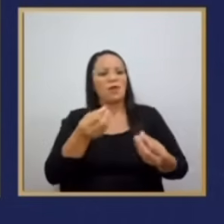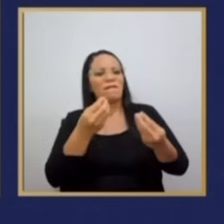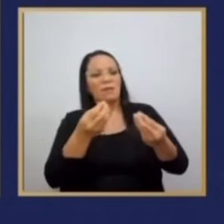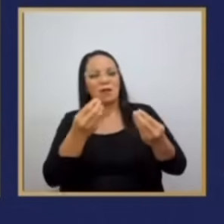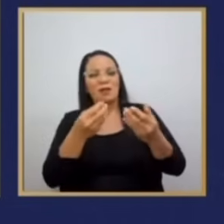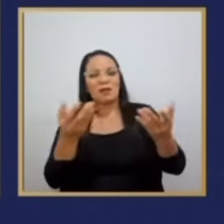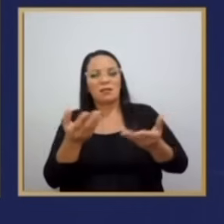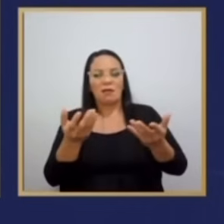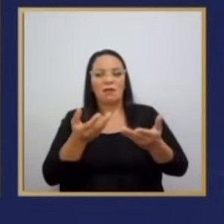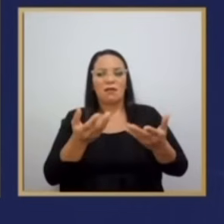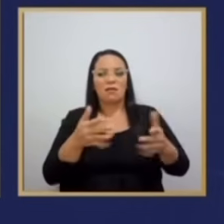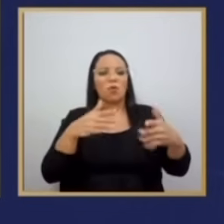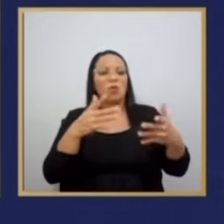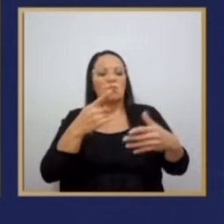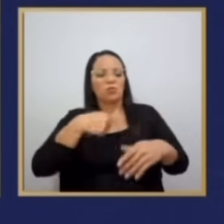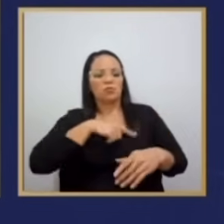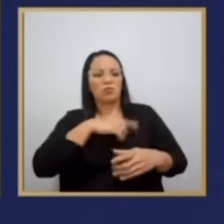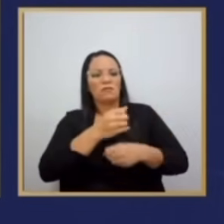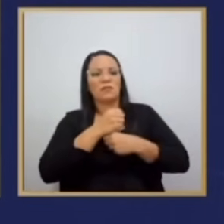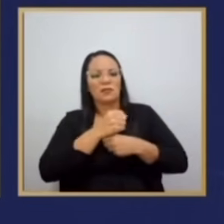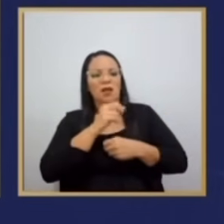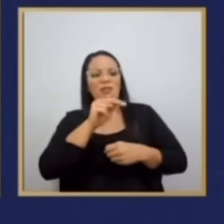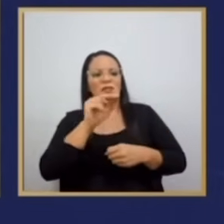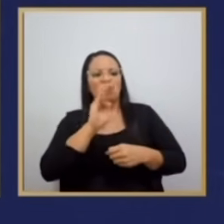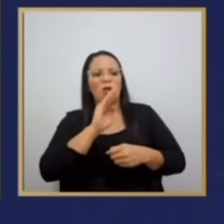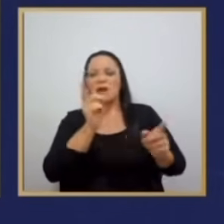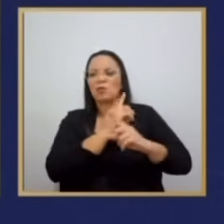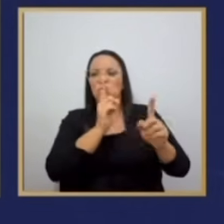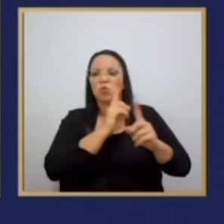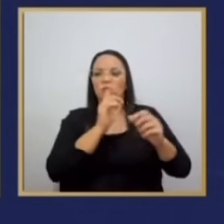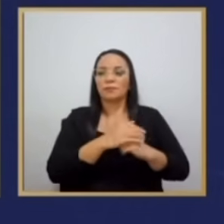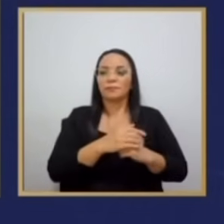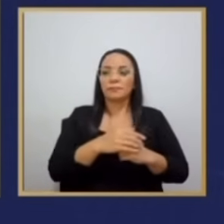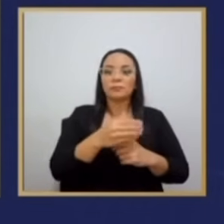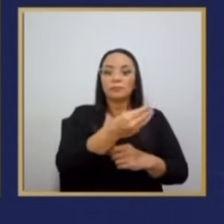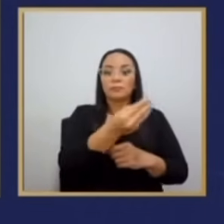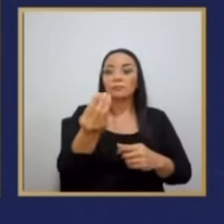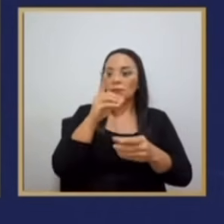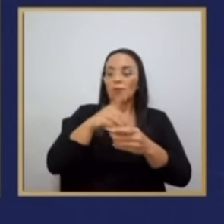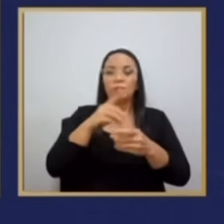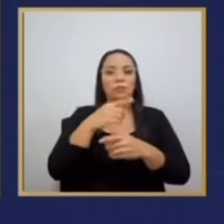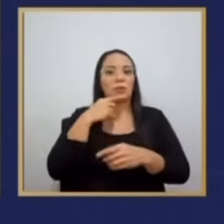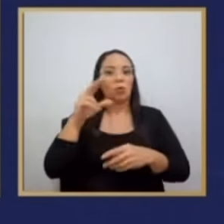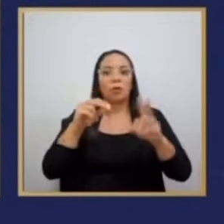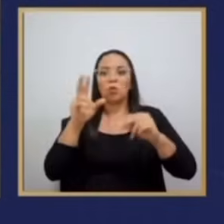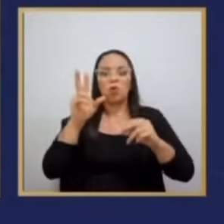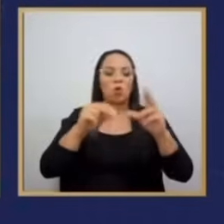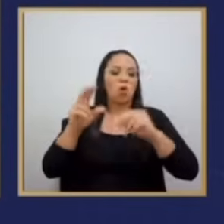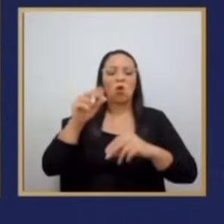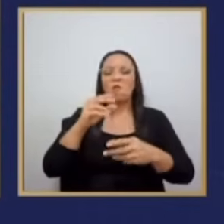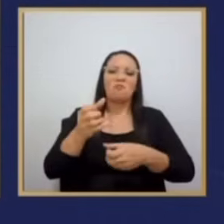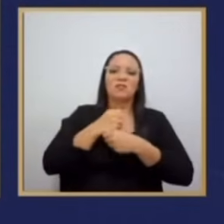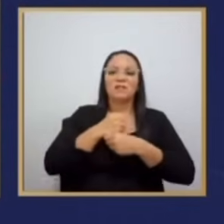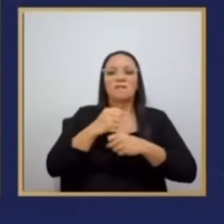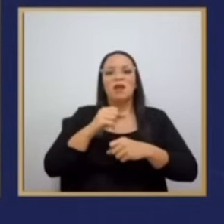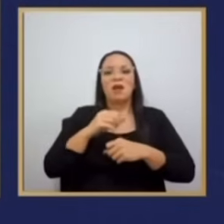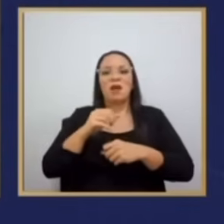no vamos a recibir a Bukele aquí, no, no, no, no, no. Y muchos diputados en la Asamblea, jamás vamos a recibir a Bukele